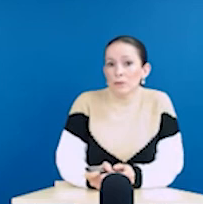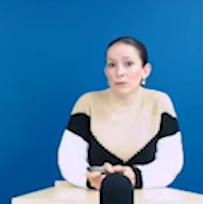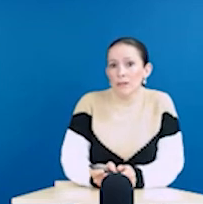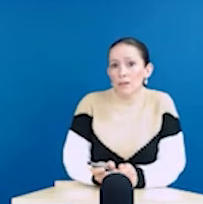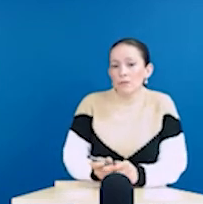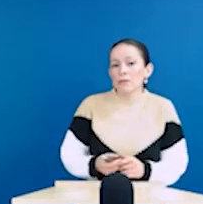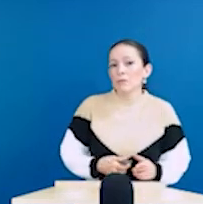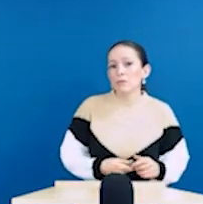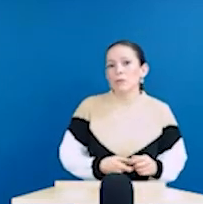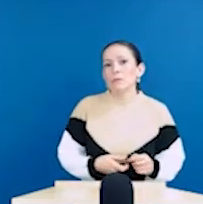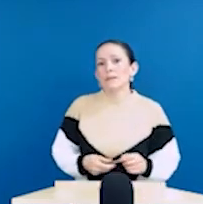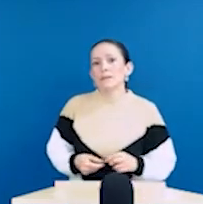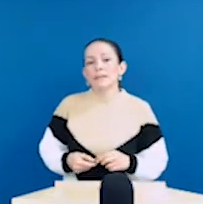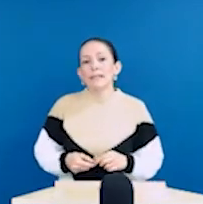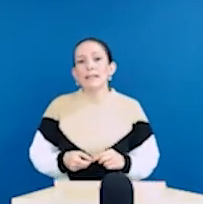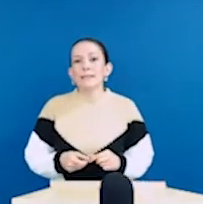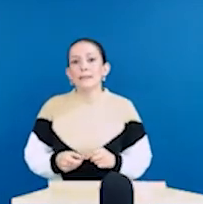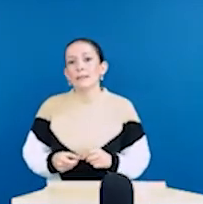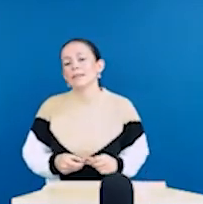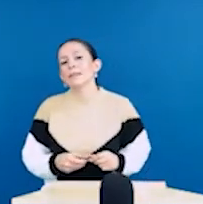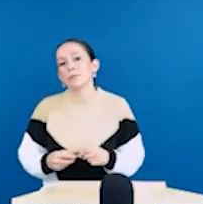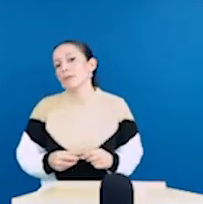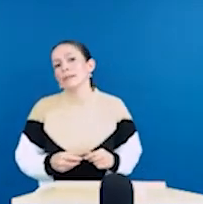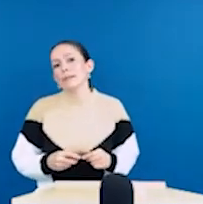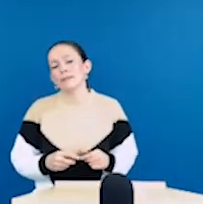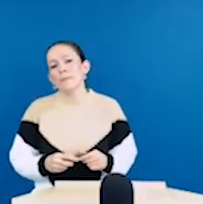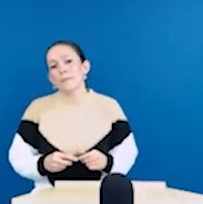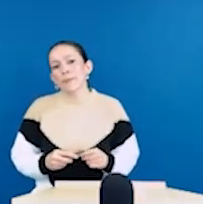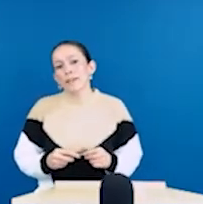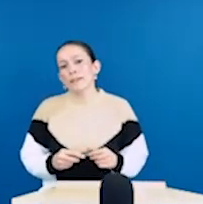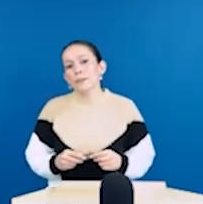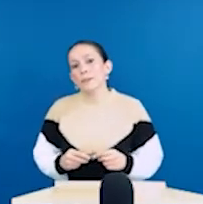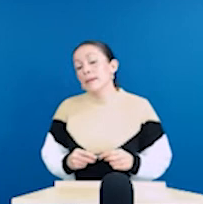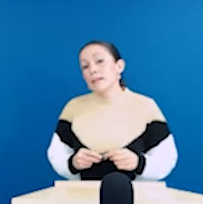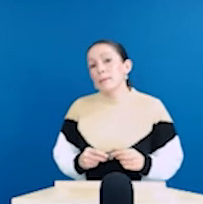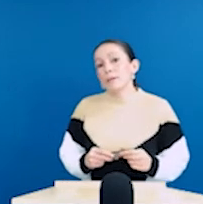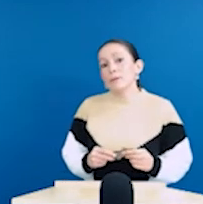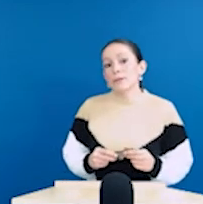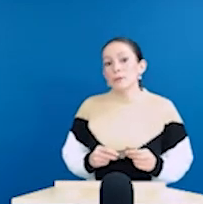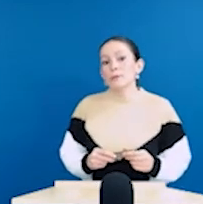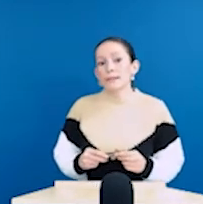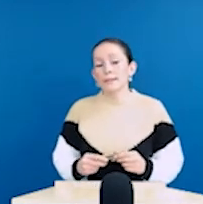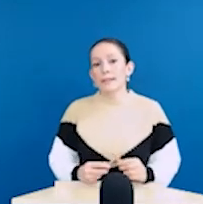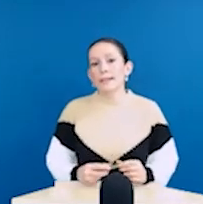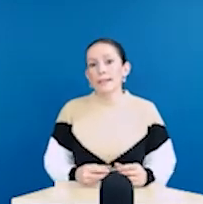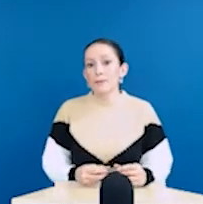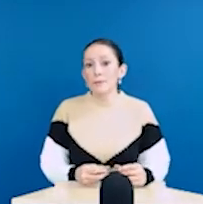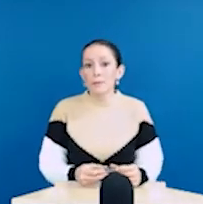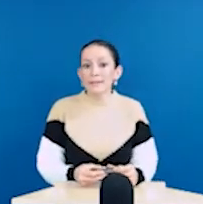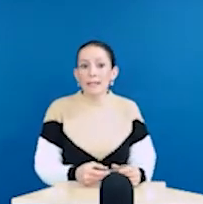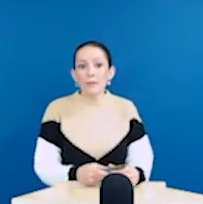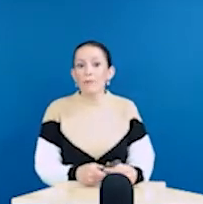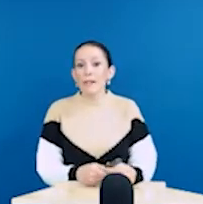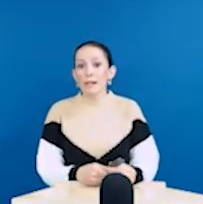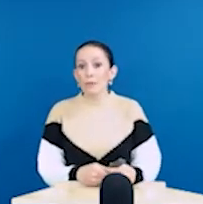reciben citostáticos, nuestros pacientes tienen antecedentes importantes que reciben medicamentos, entonces